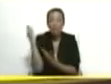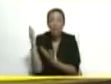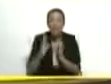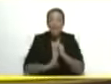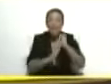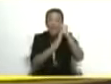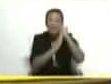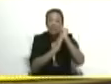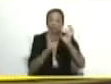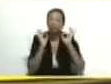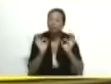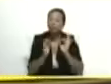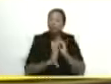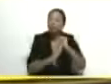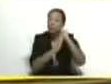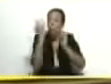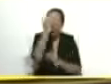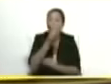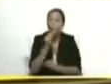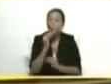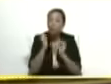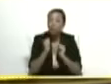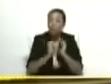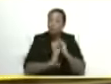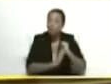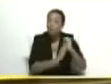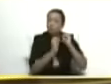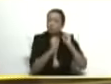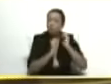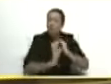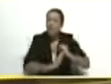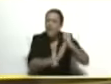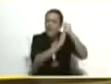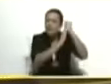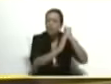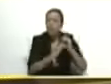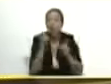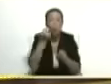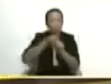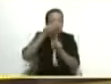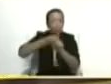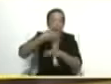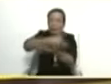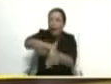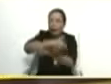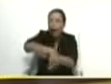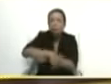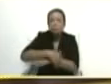líder indiscutible de la juventud venezolana, Ricardo, luchador de calle.